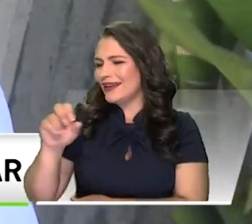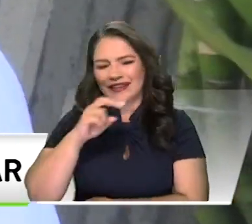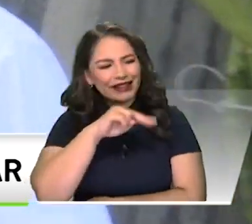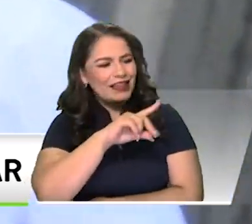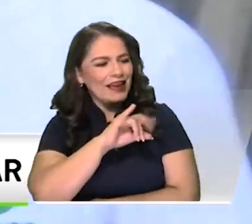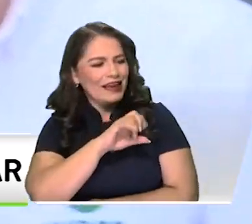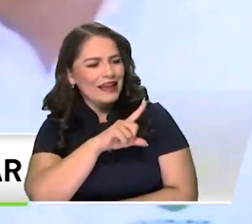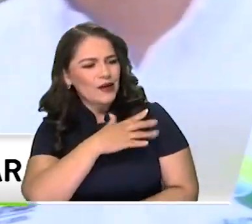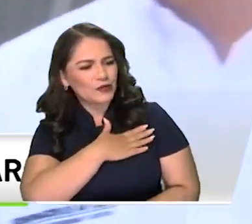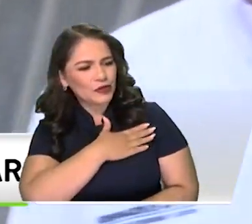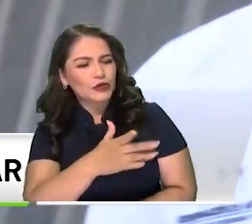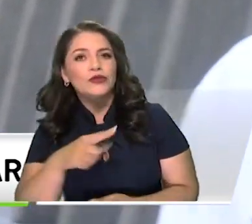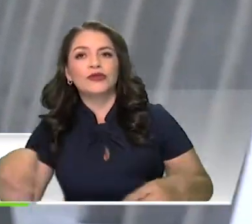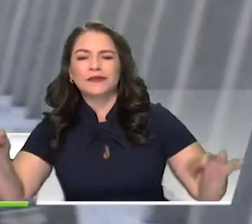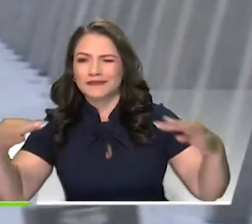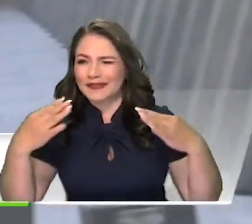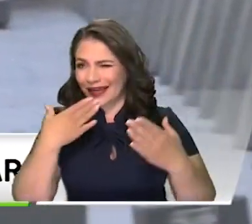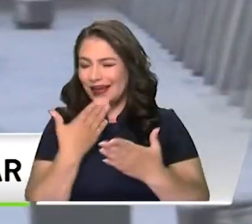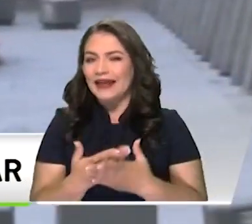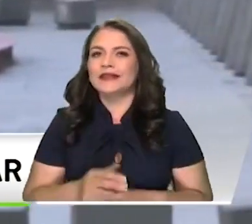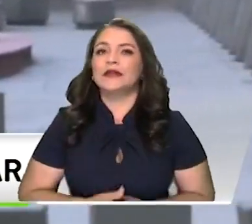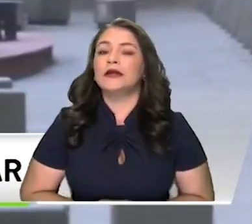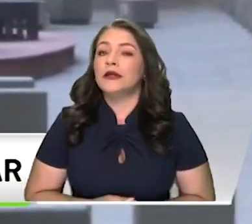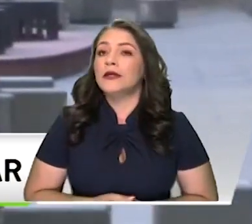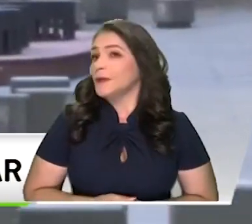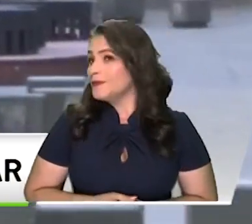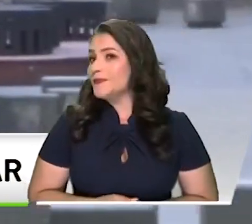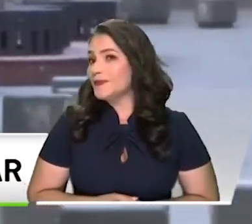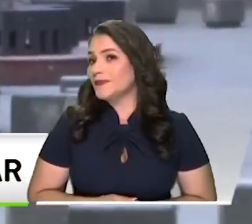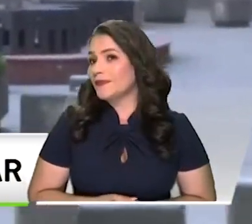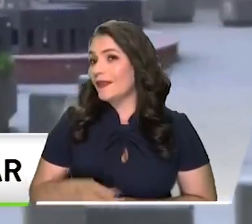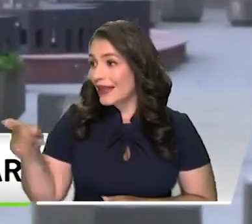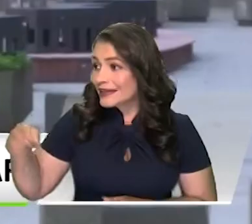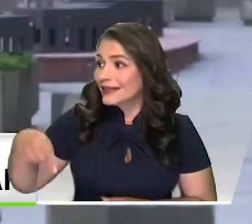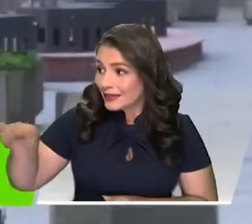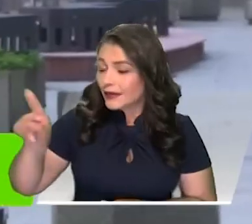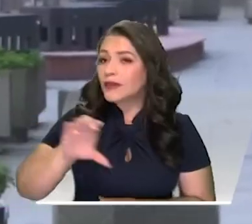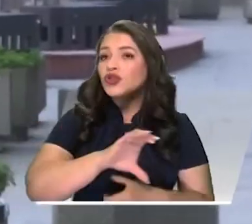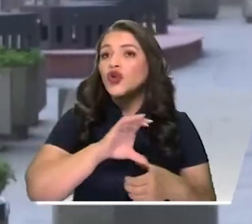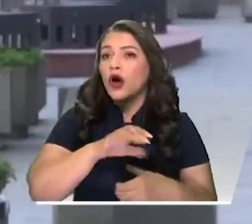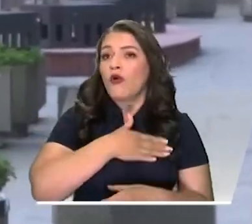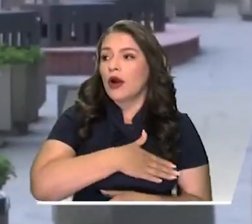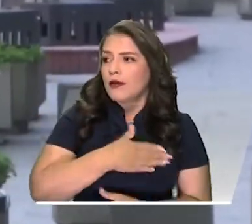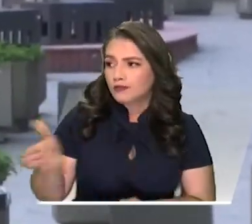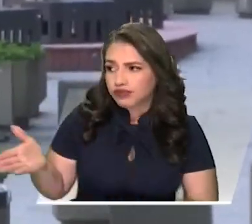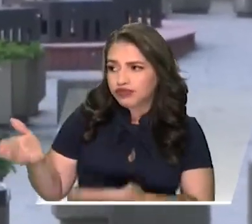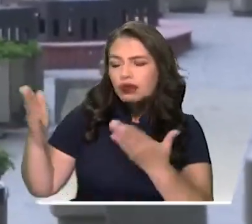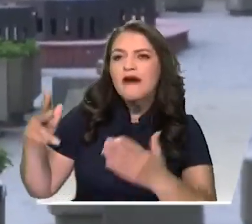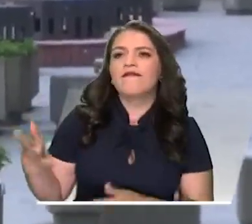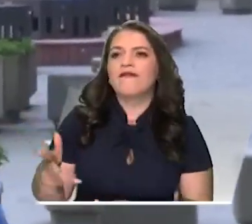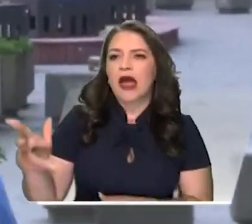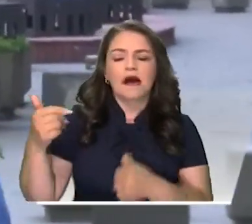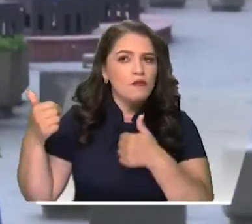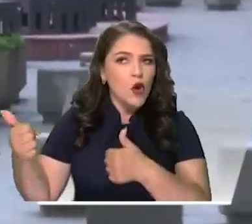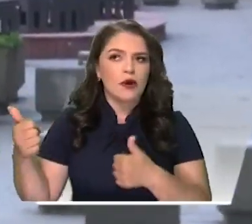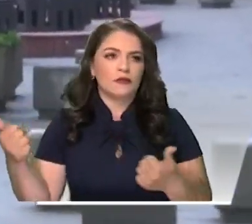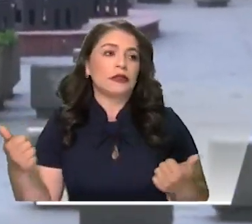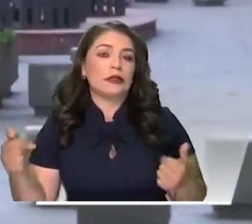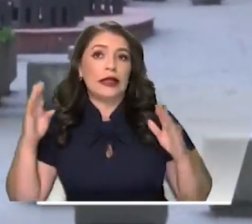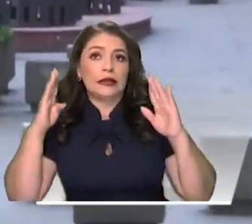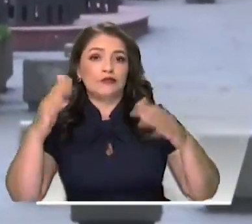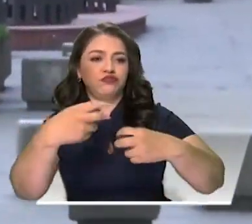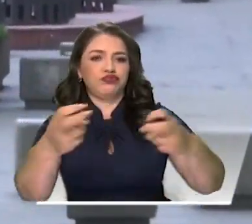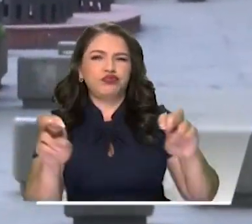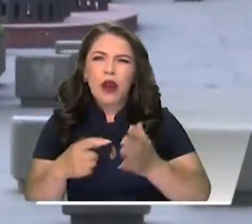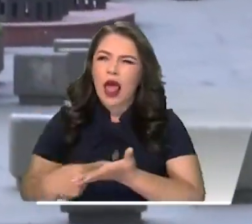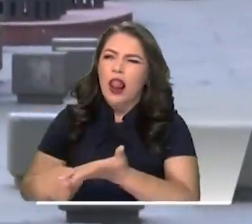muy bien fue el secretario lo dejamos Usted ya va camino hacia ciudad Bolívar para atender esta situación en un consejo de